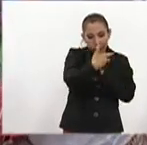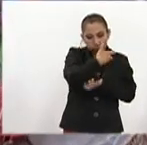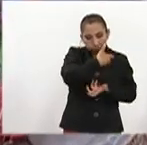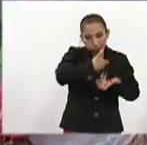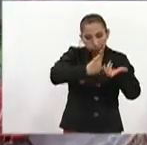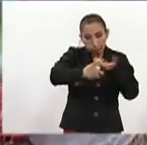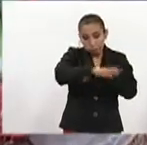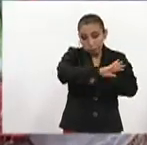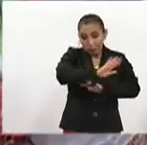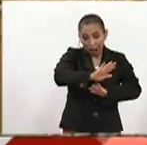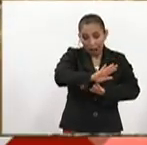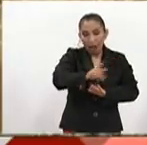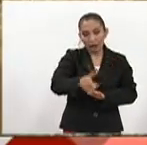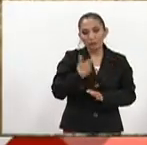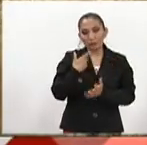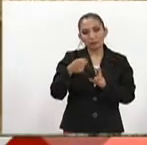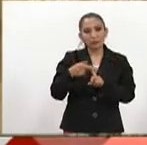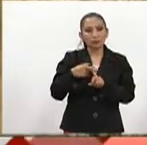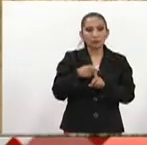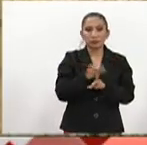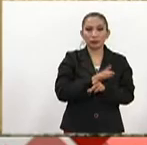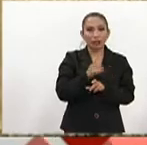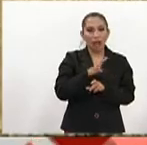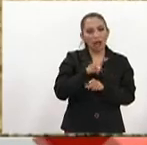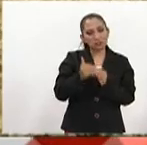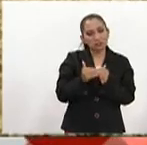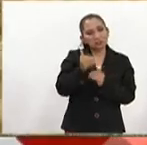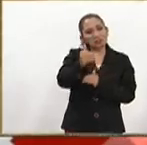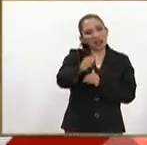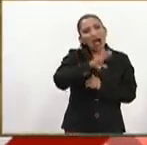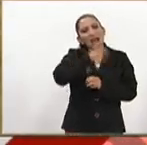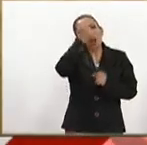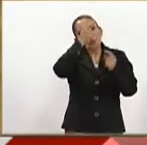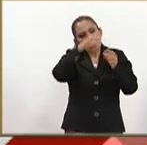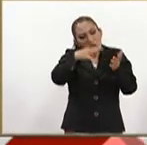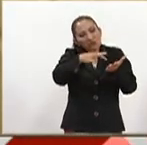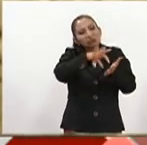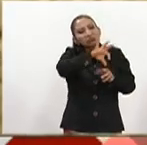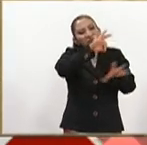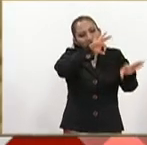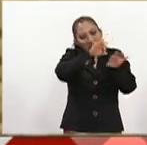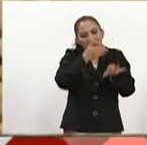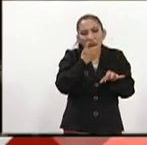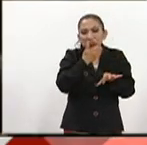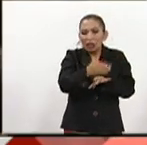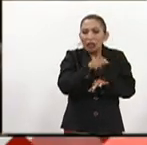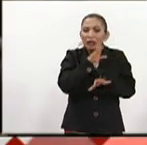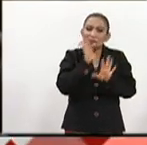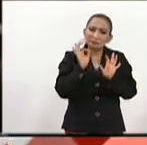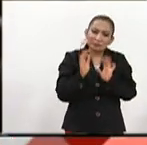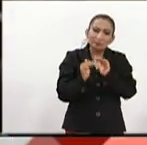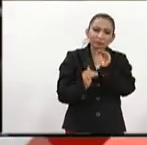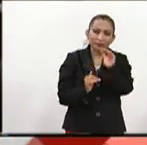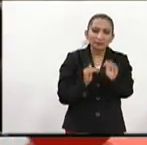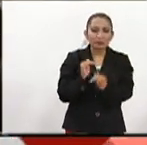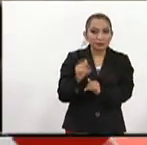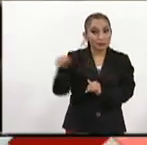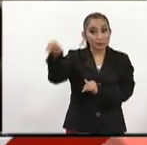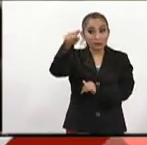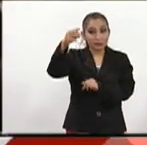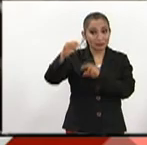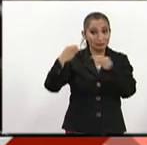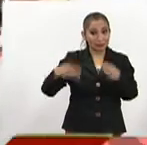ronda, positiva en el sentido de que hubo avances, de que seguimos considerando otros temas, pues el efecto en los